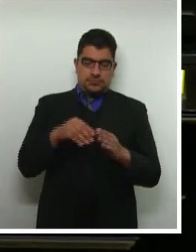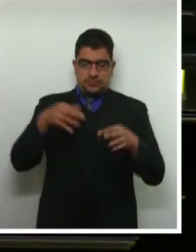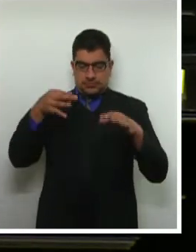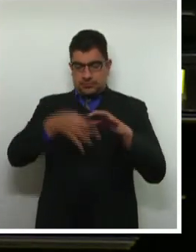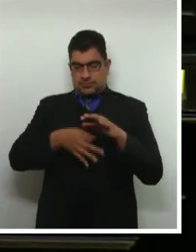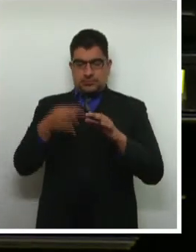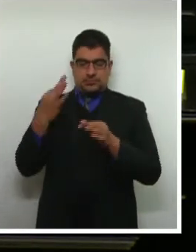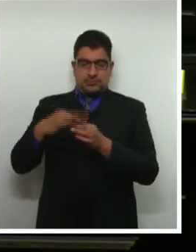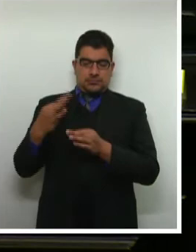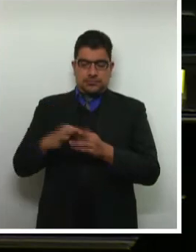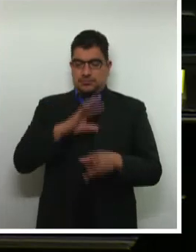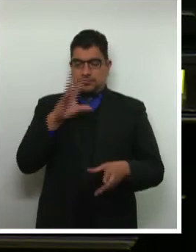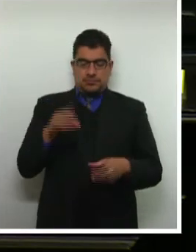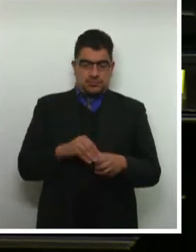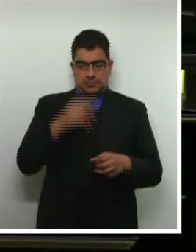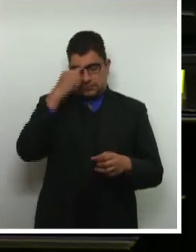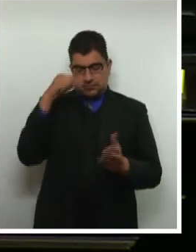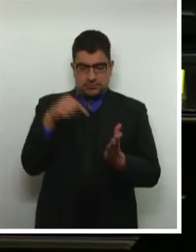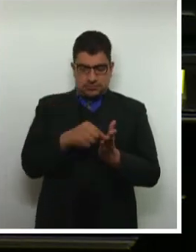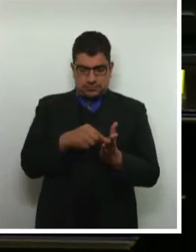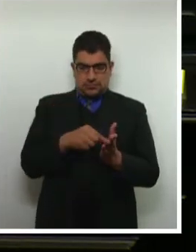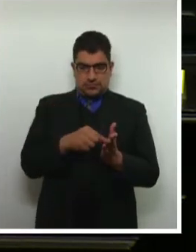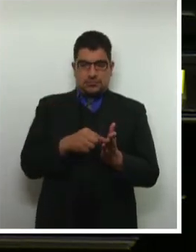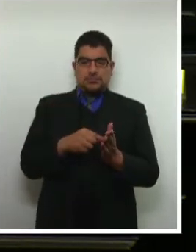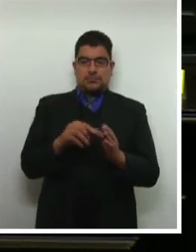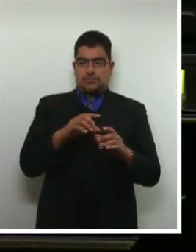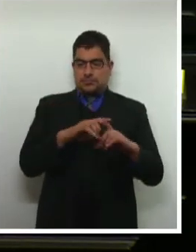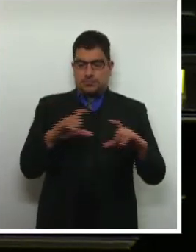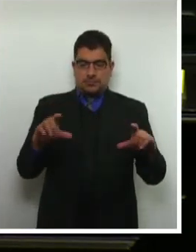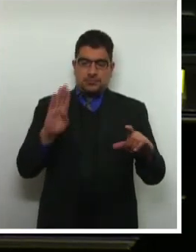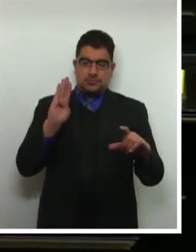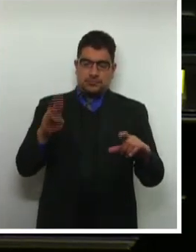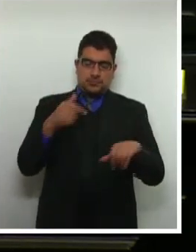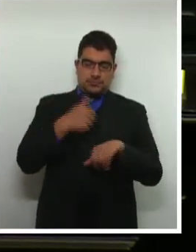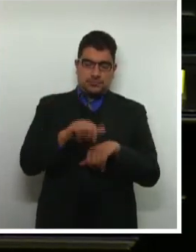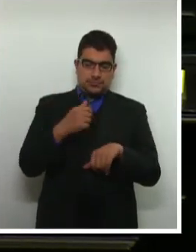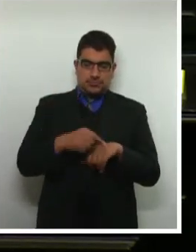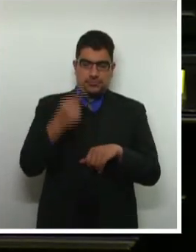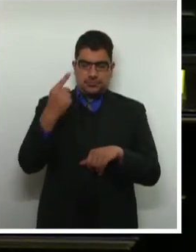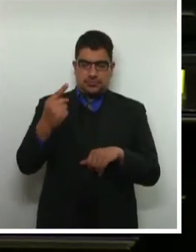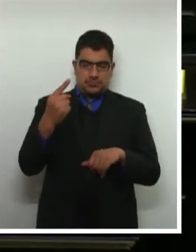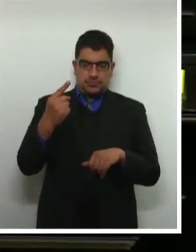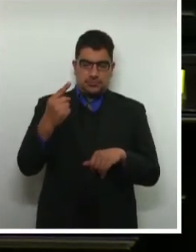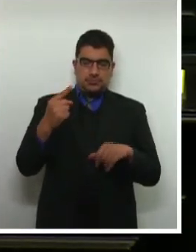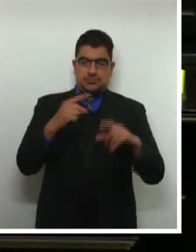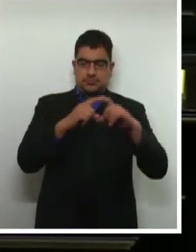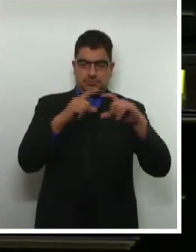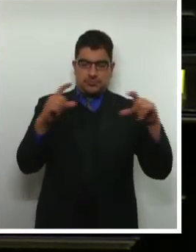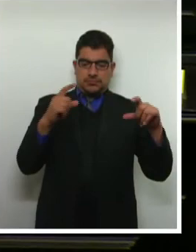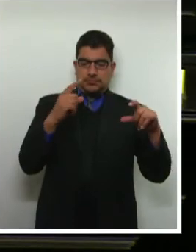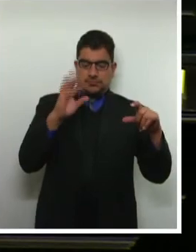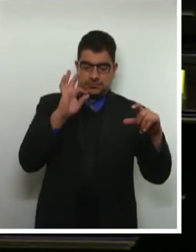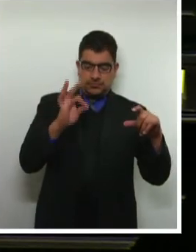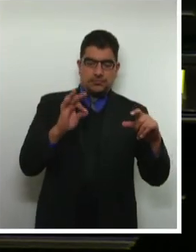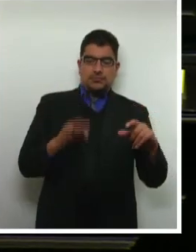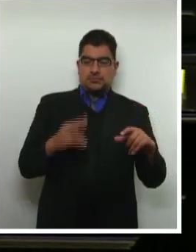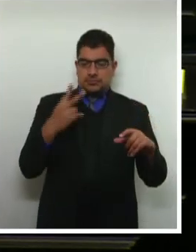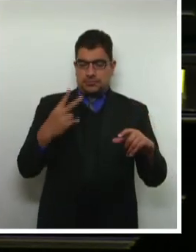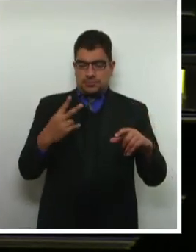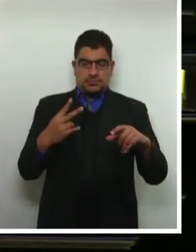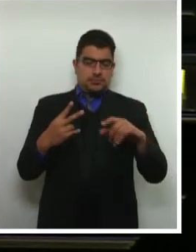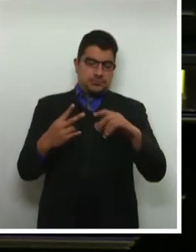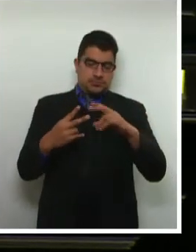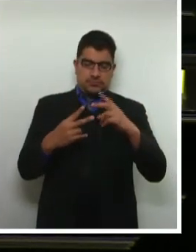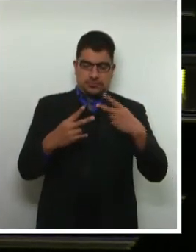lo particular, en términos del dictamen, el apartado B, numerales 1, primer párrafo, y el numeral